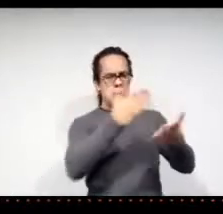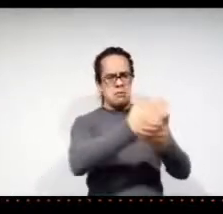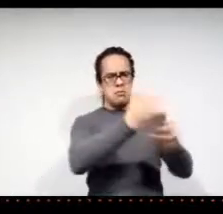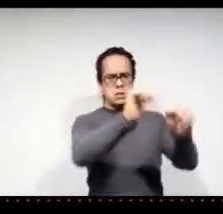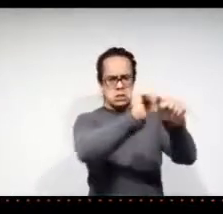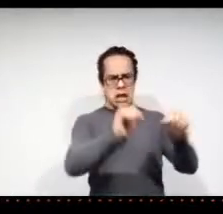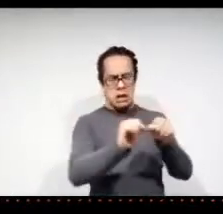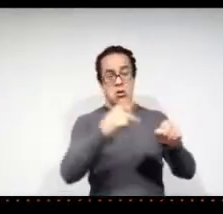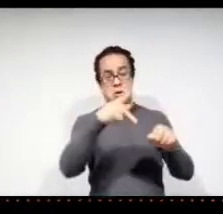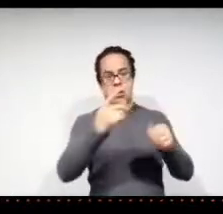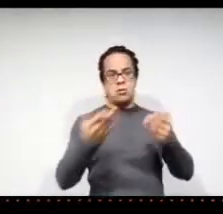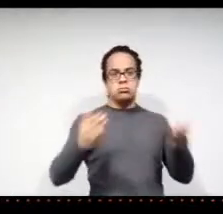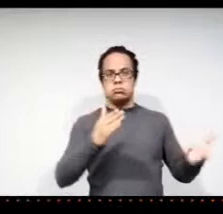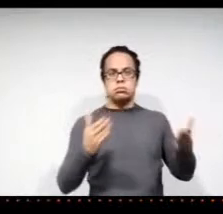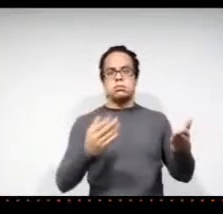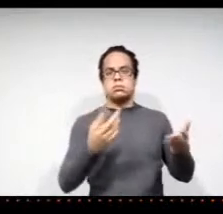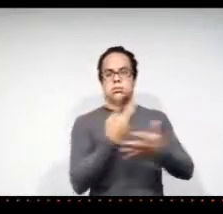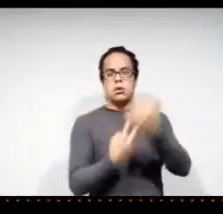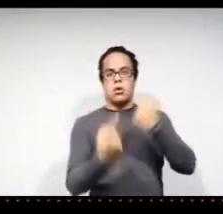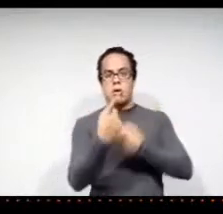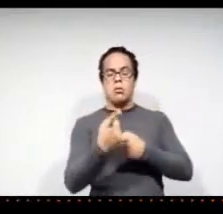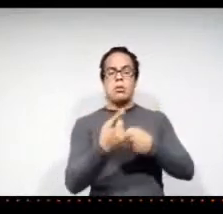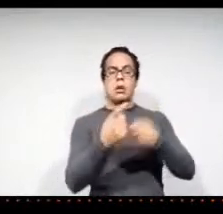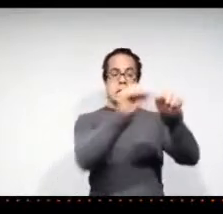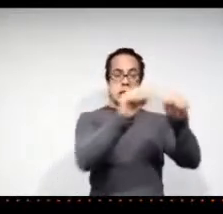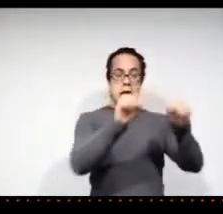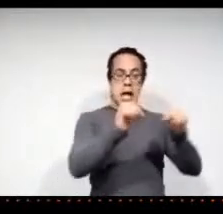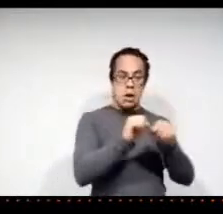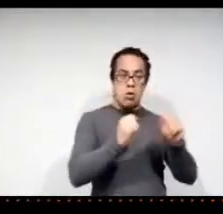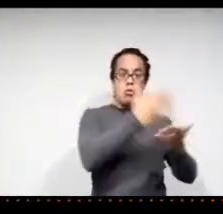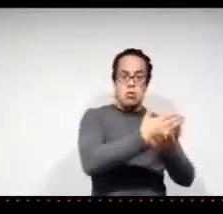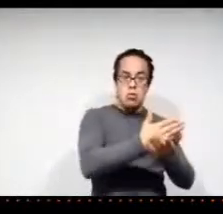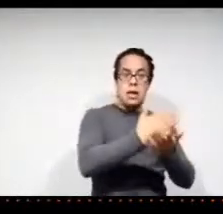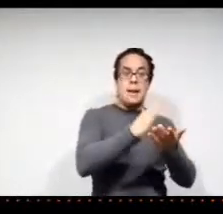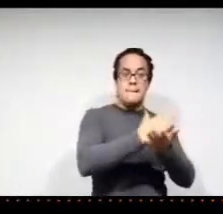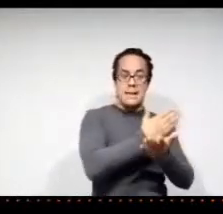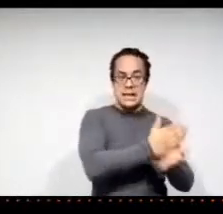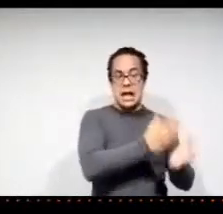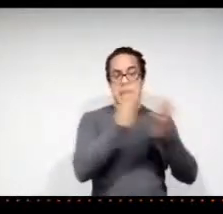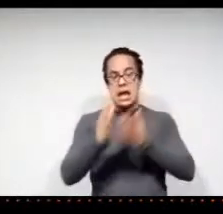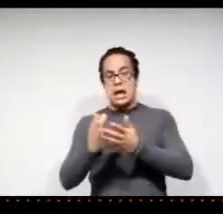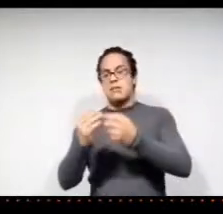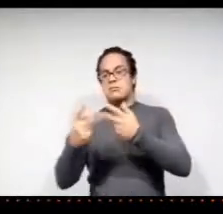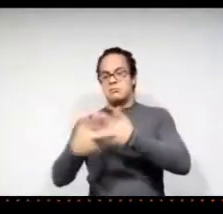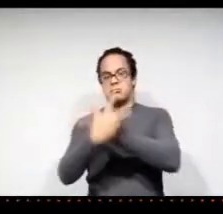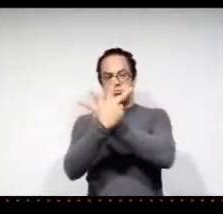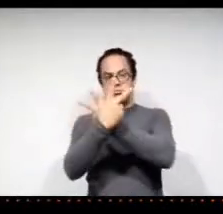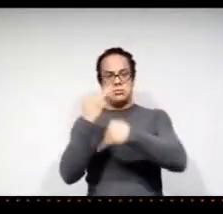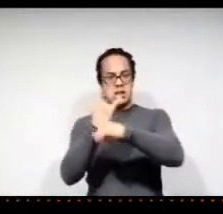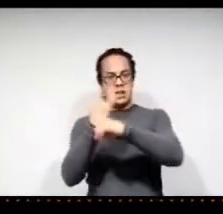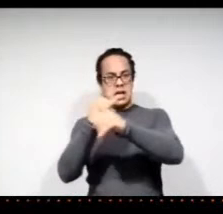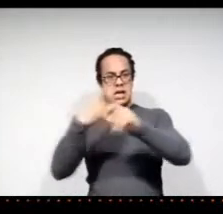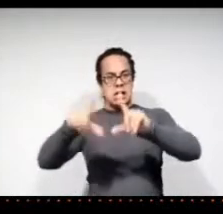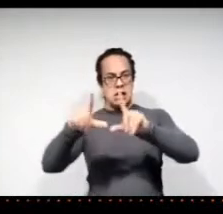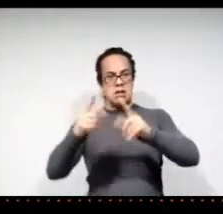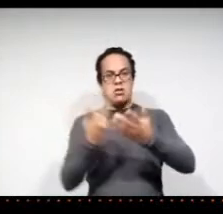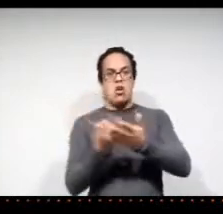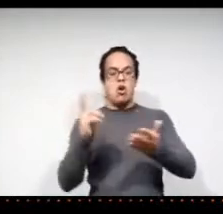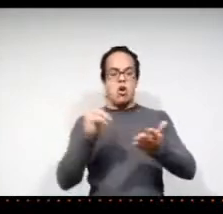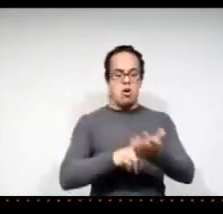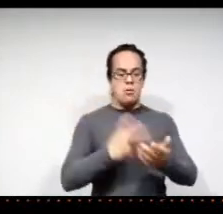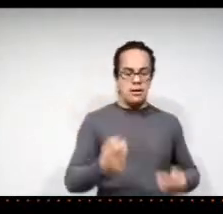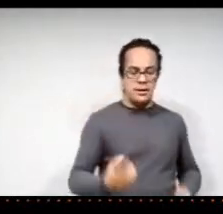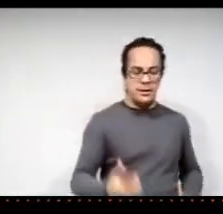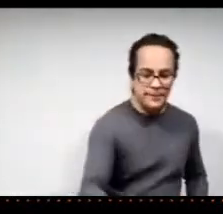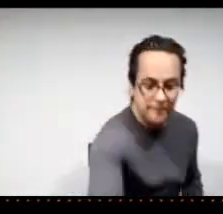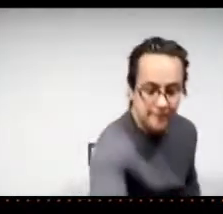parte presencial y parte en línea o a distancia. Entonces ahí ya, sin quererlo, vamos a